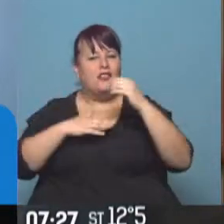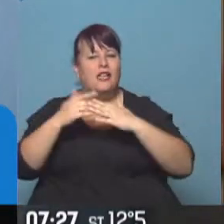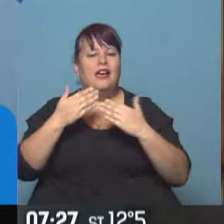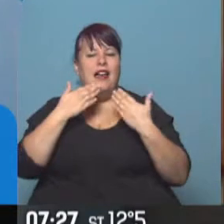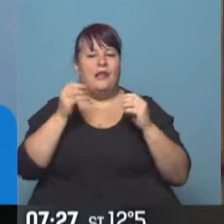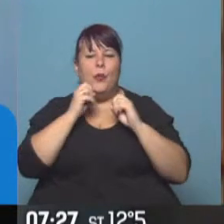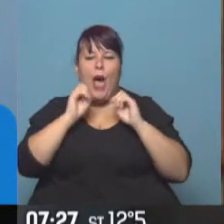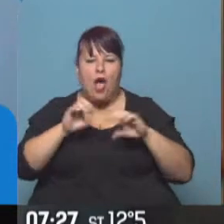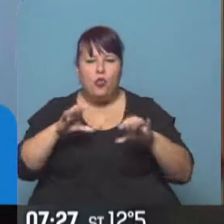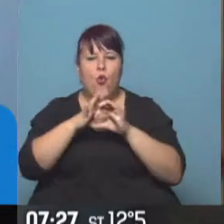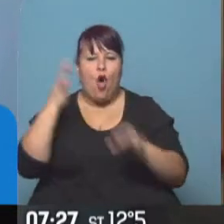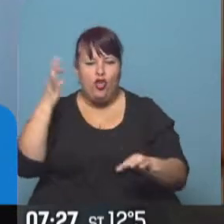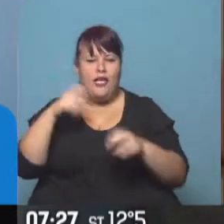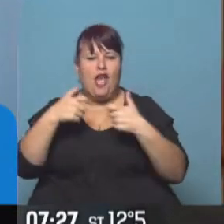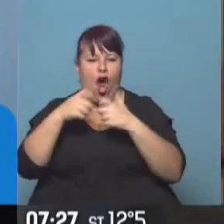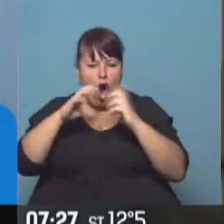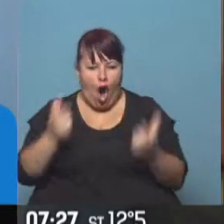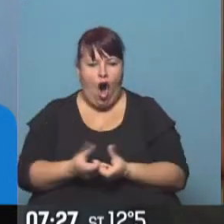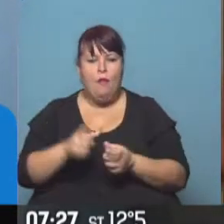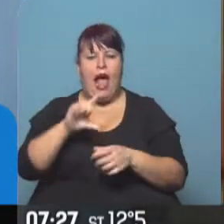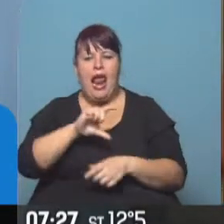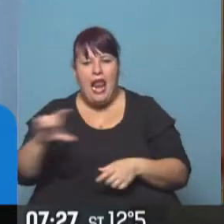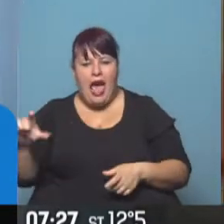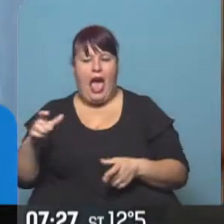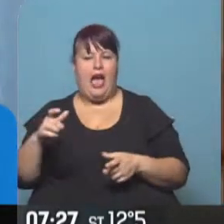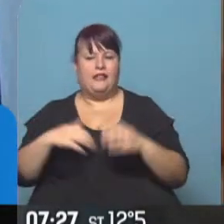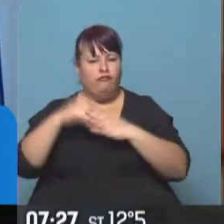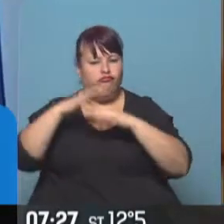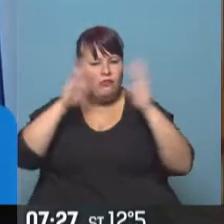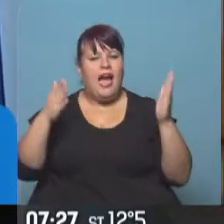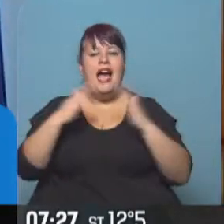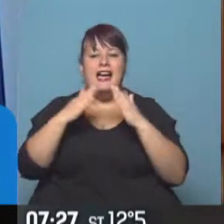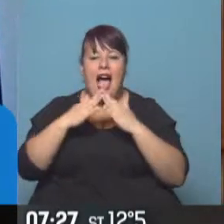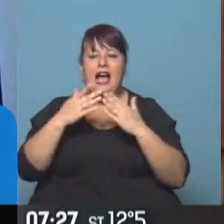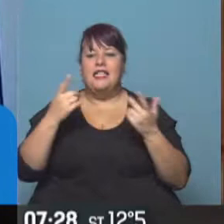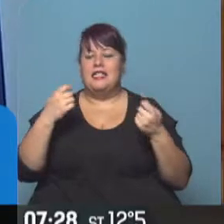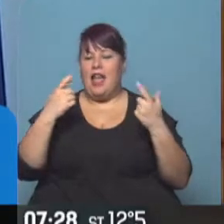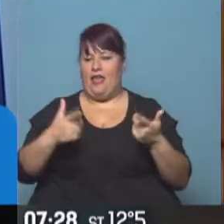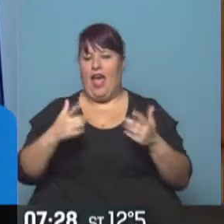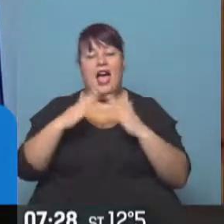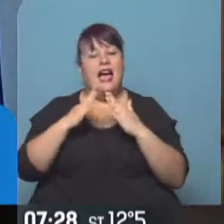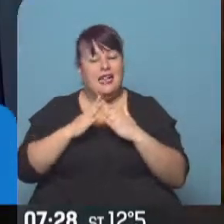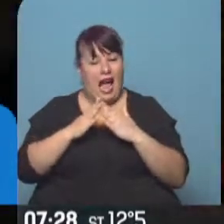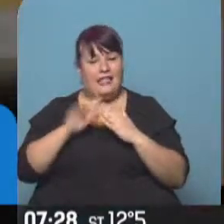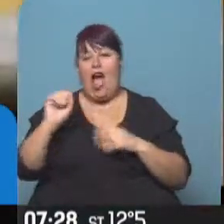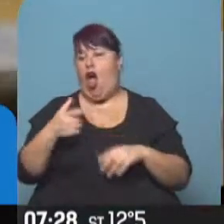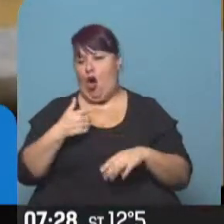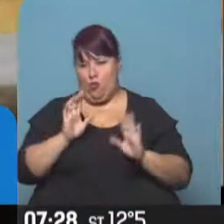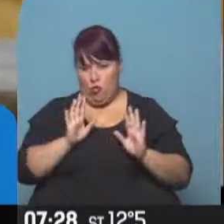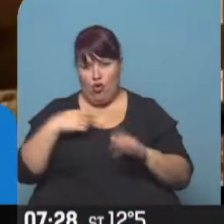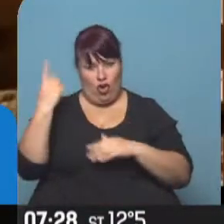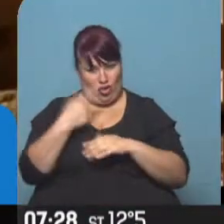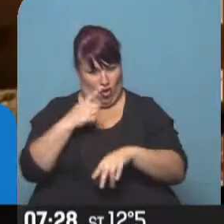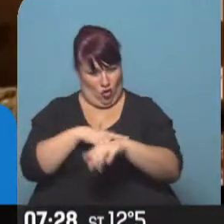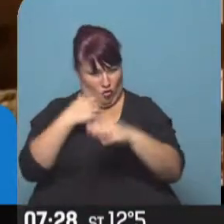con basura, con botellas, con neumáticos, con latas. Una casa que produce, las casas convencionales que nosotros